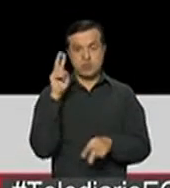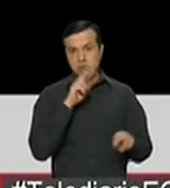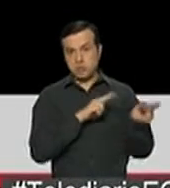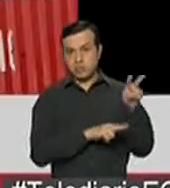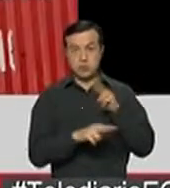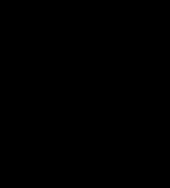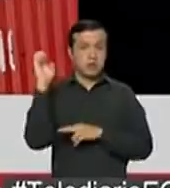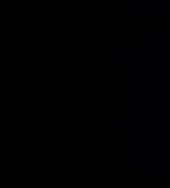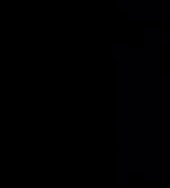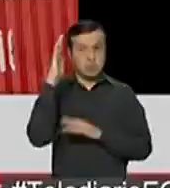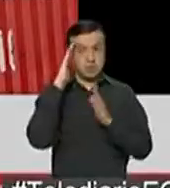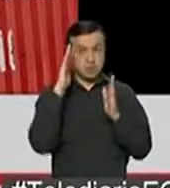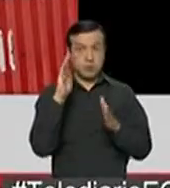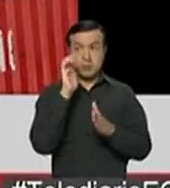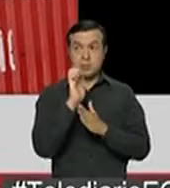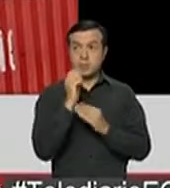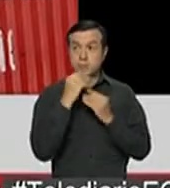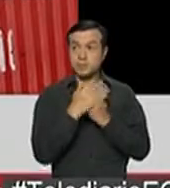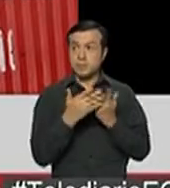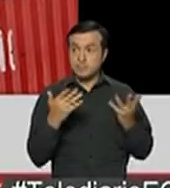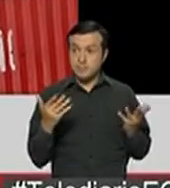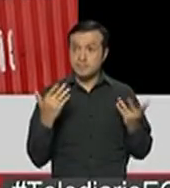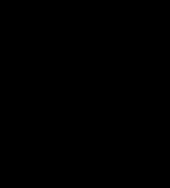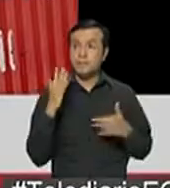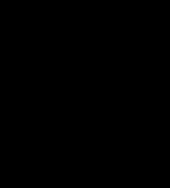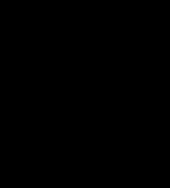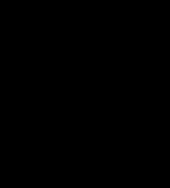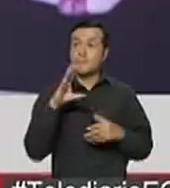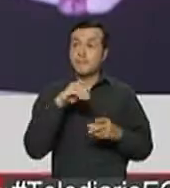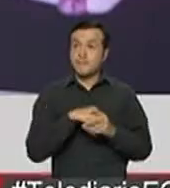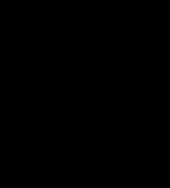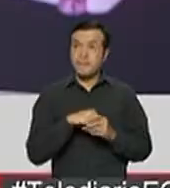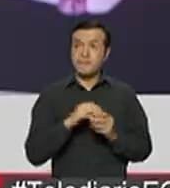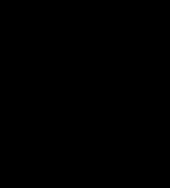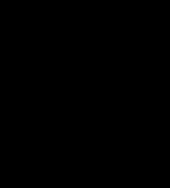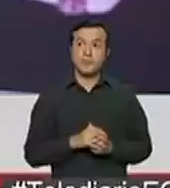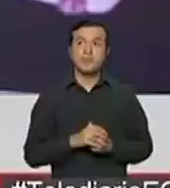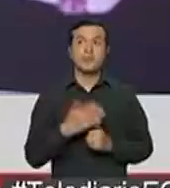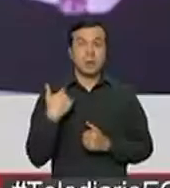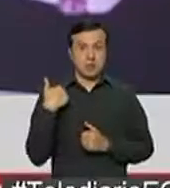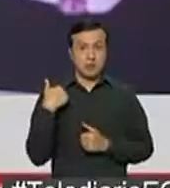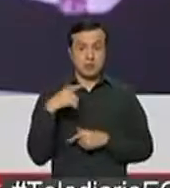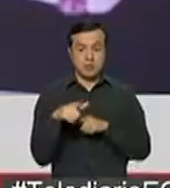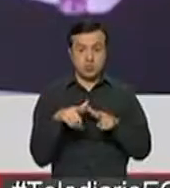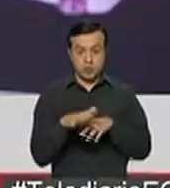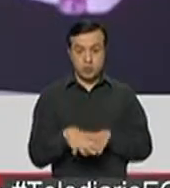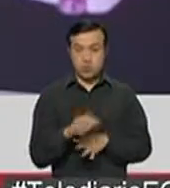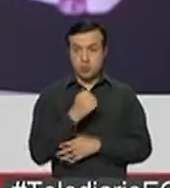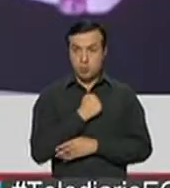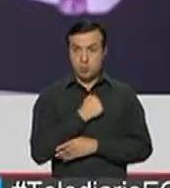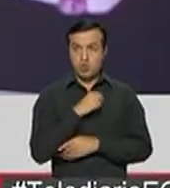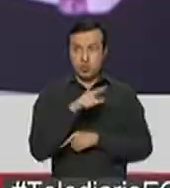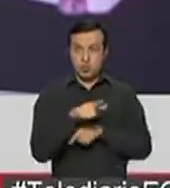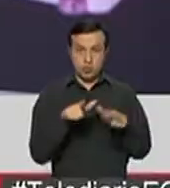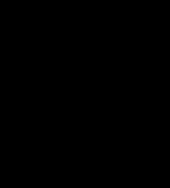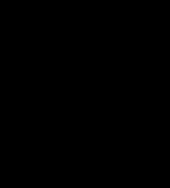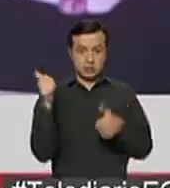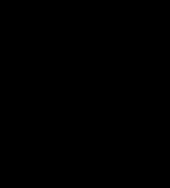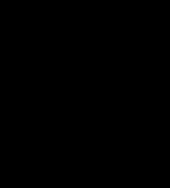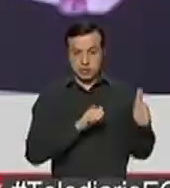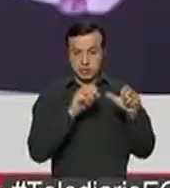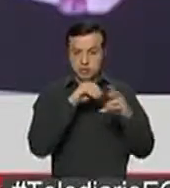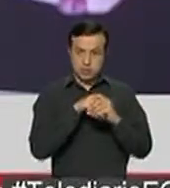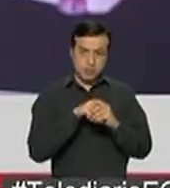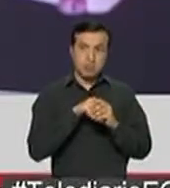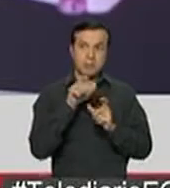de emergencias de Ecuador, incluyendo la Antártida. Parece que ya tenemos una estación científica en la cual